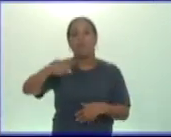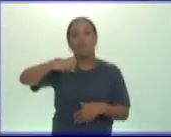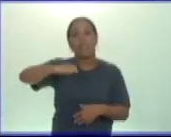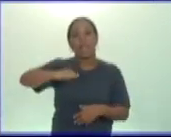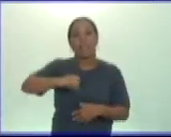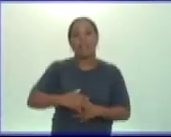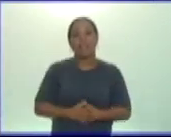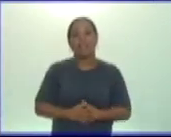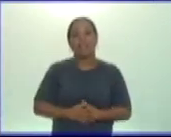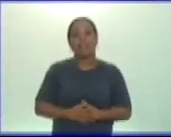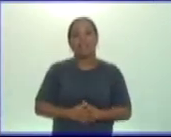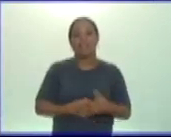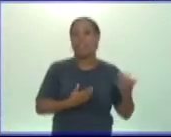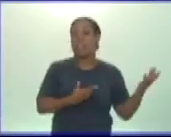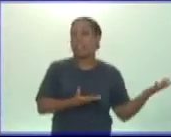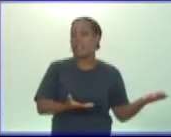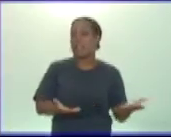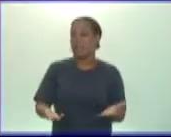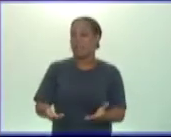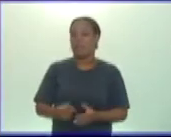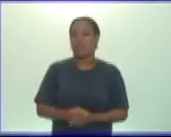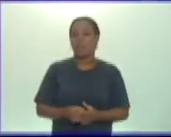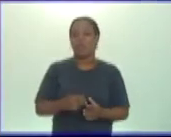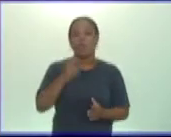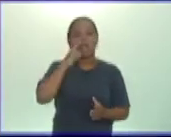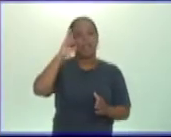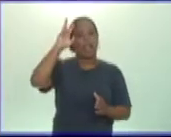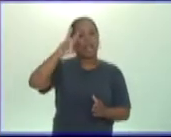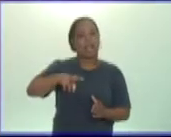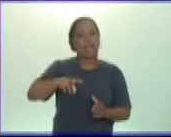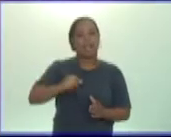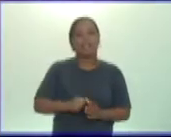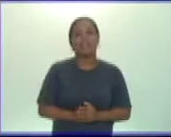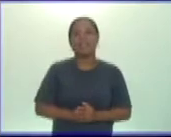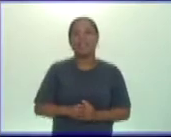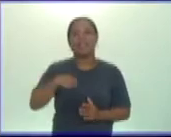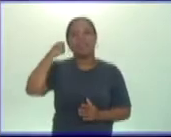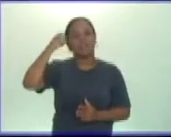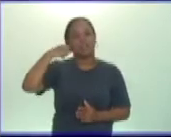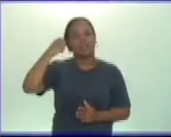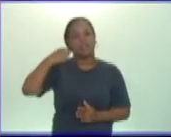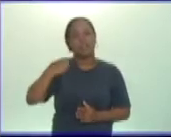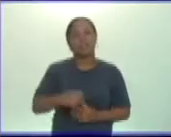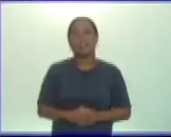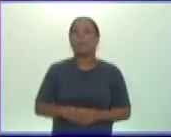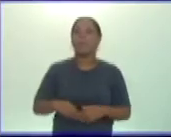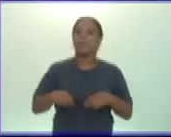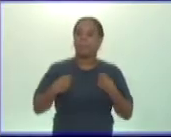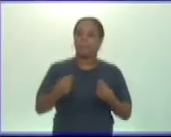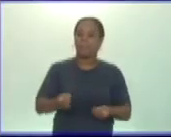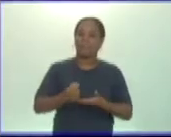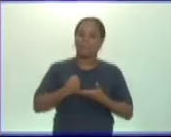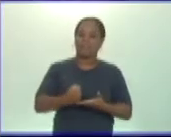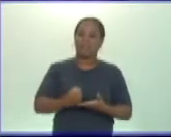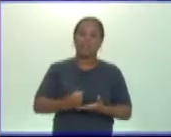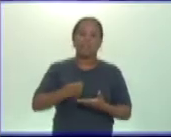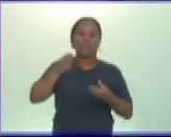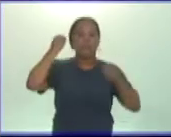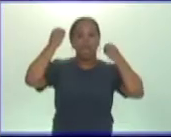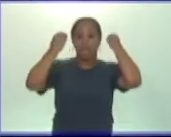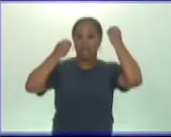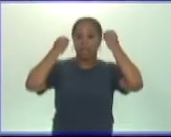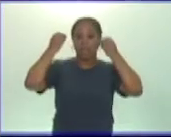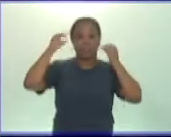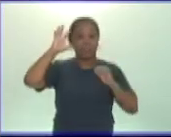propongo entonces la siguiente guía de observación para poder estar visualizando un material que nos ayudará a comprender y a